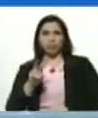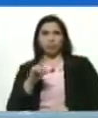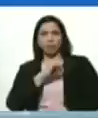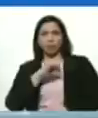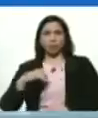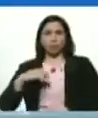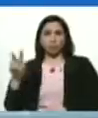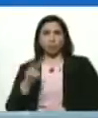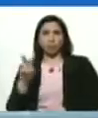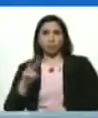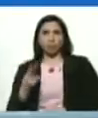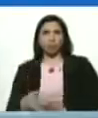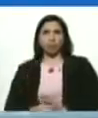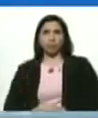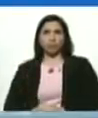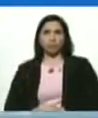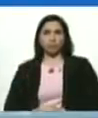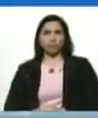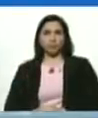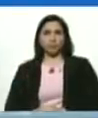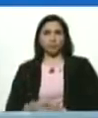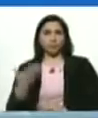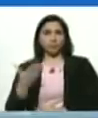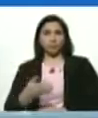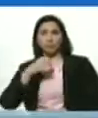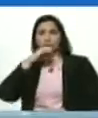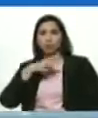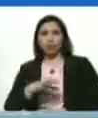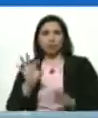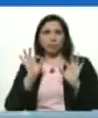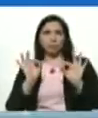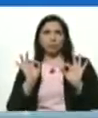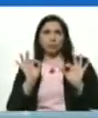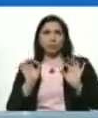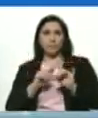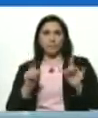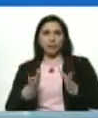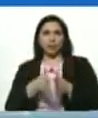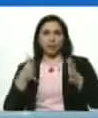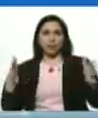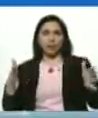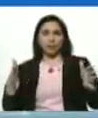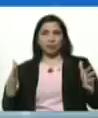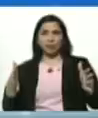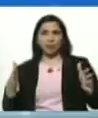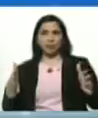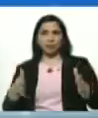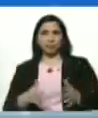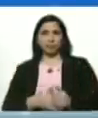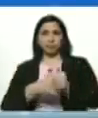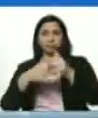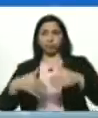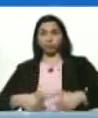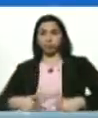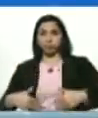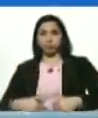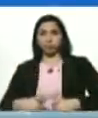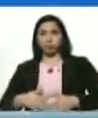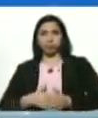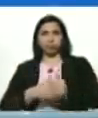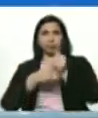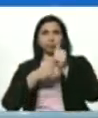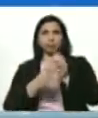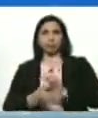venezuela con una raíz histórica especial para grandes proezas para esfuerzo aeróbico